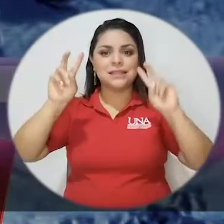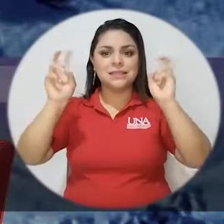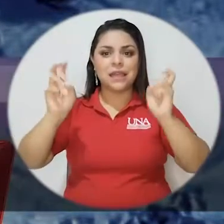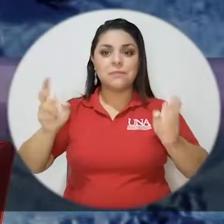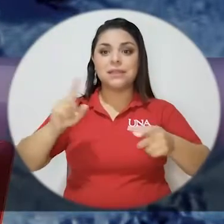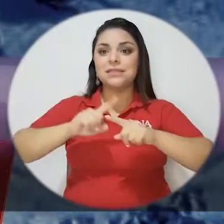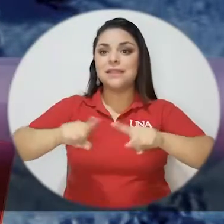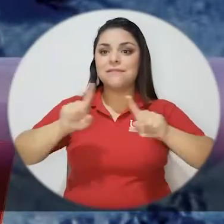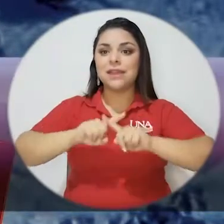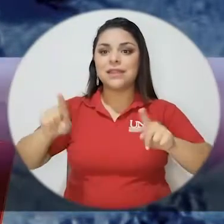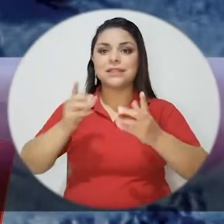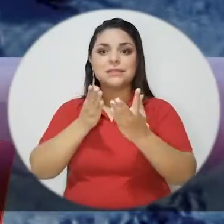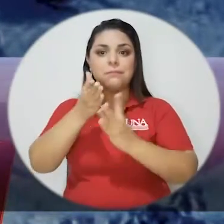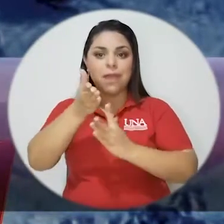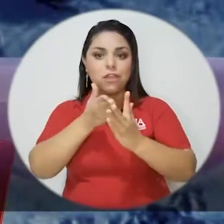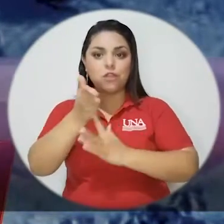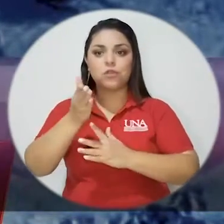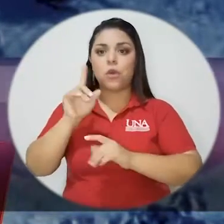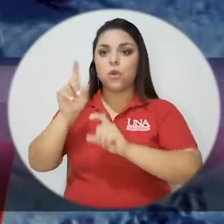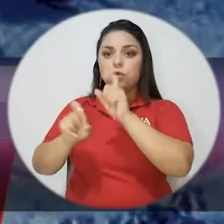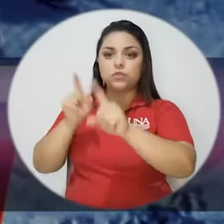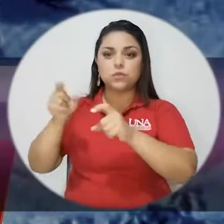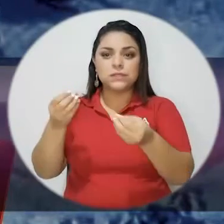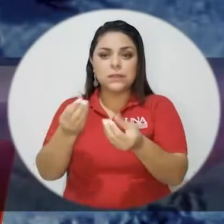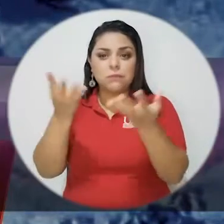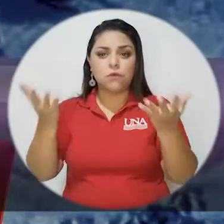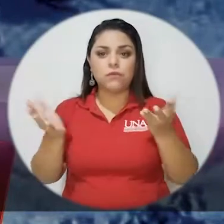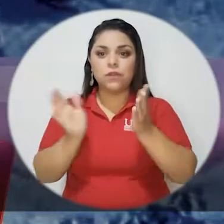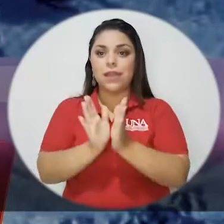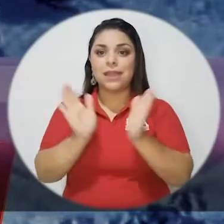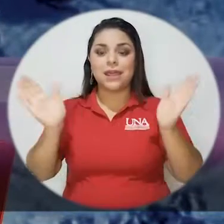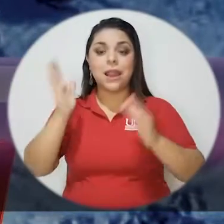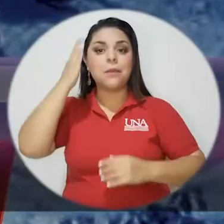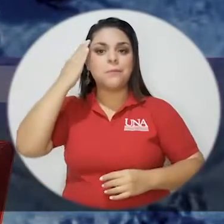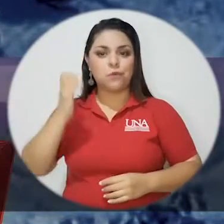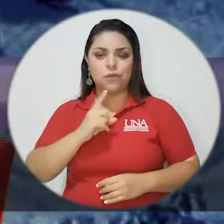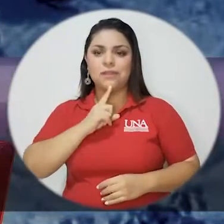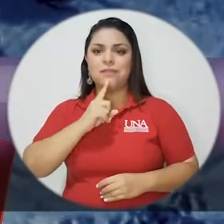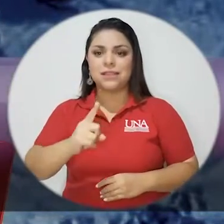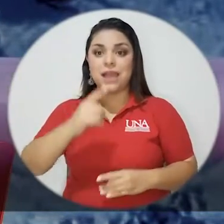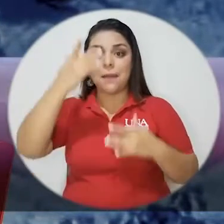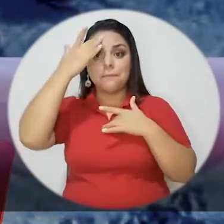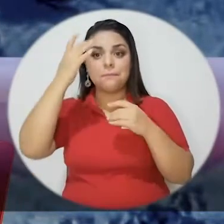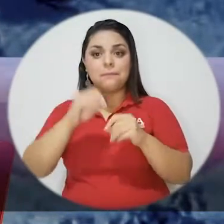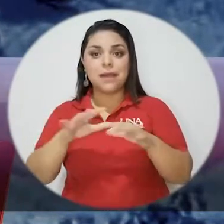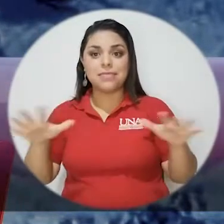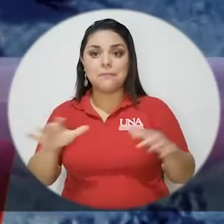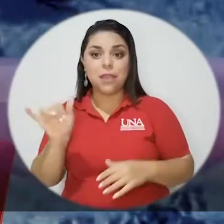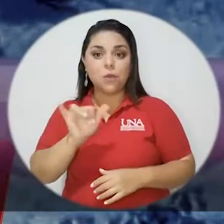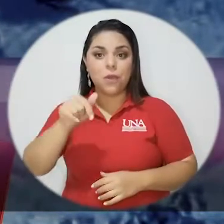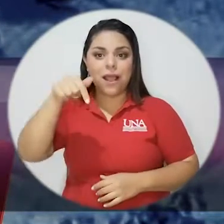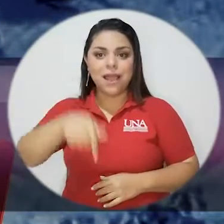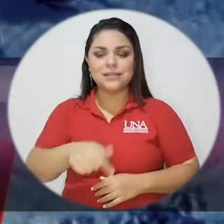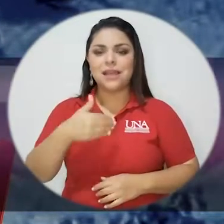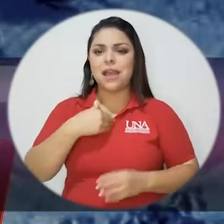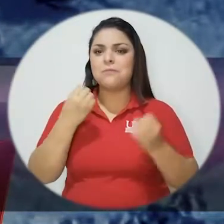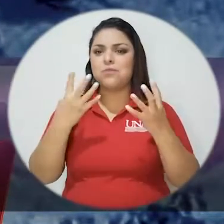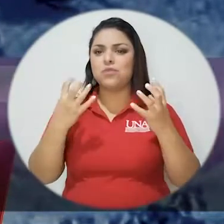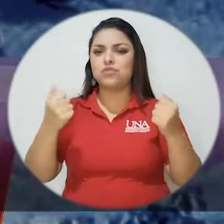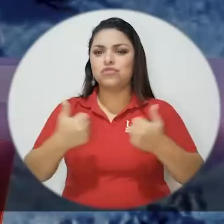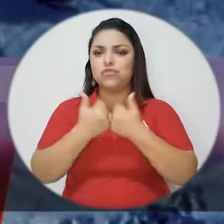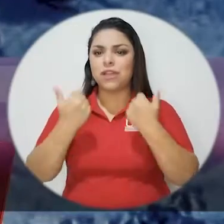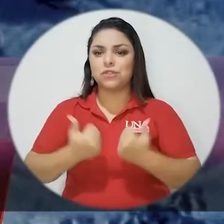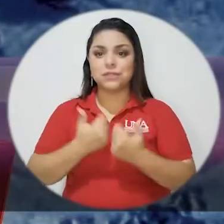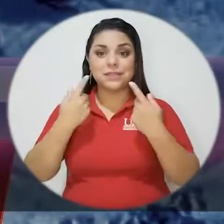¿verdad? Consultas del público general, porque definitivamente una pandemia como esta trae múltiples retos en todas